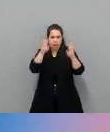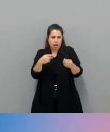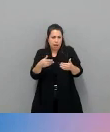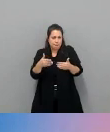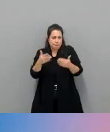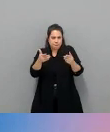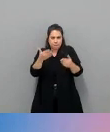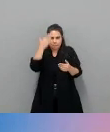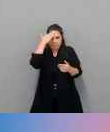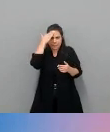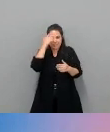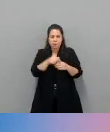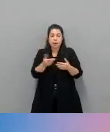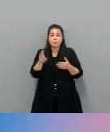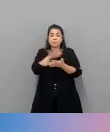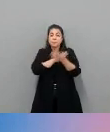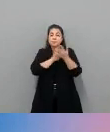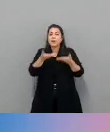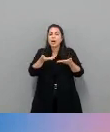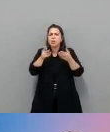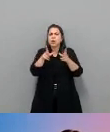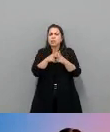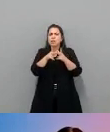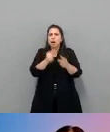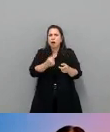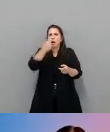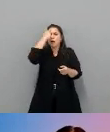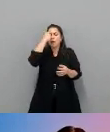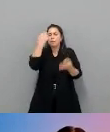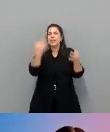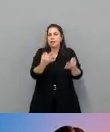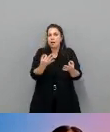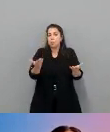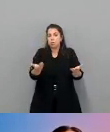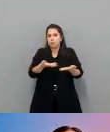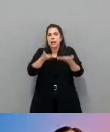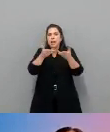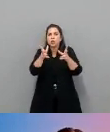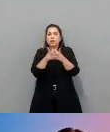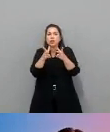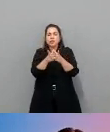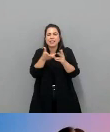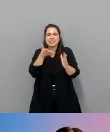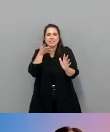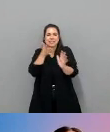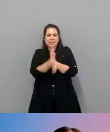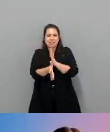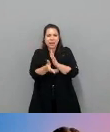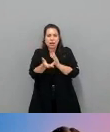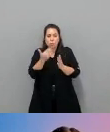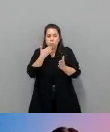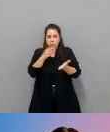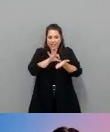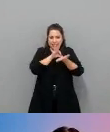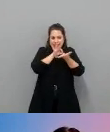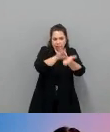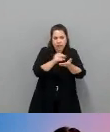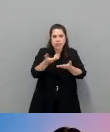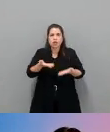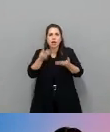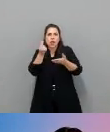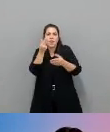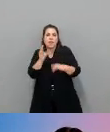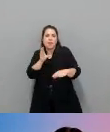cuando hablamos de ayudas sociales, ¿qué se nos viene a la cabeza? Bueno, pues las ayudas sociales son servicios, ayudas económicas,